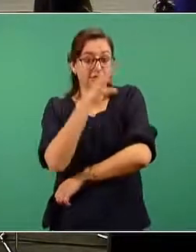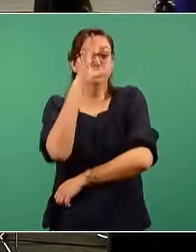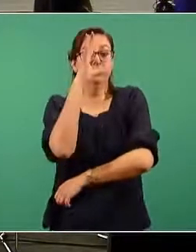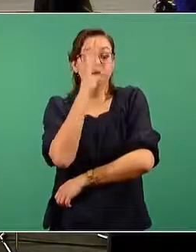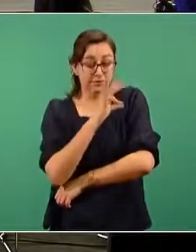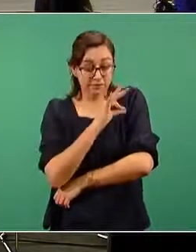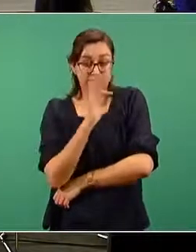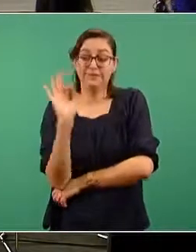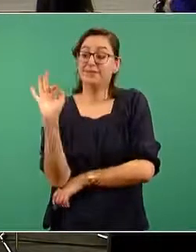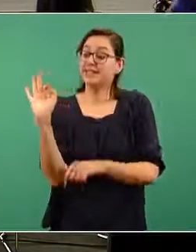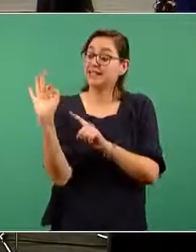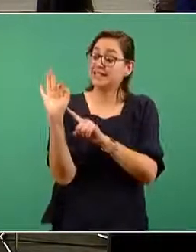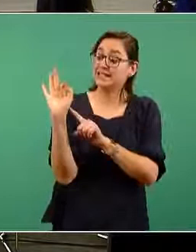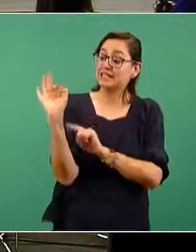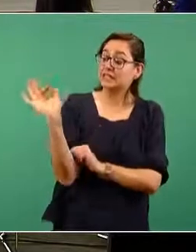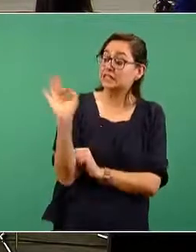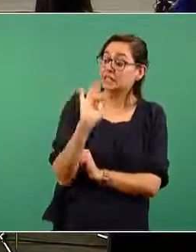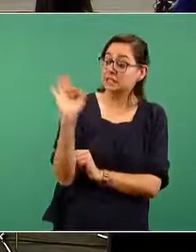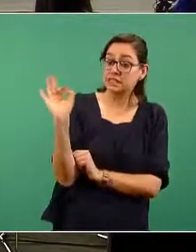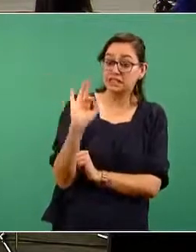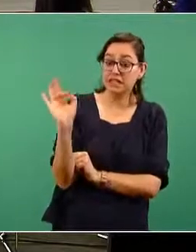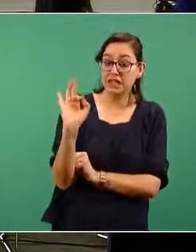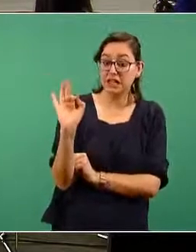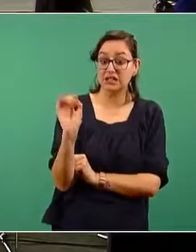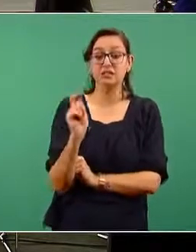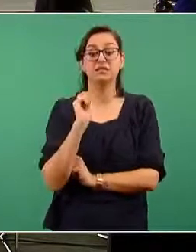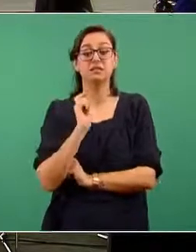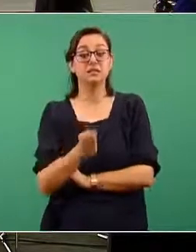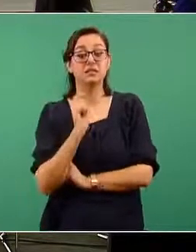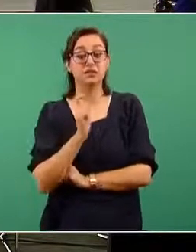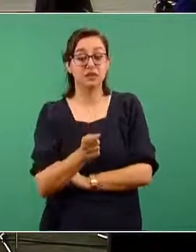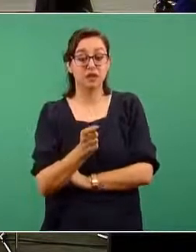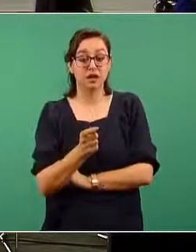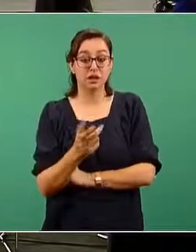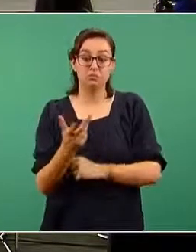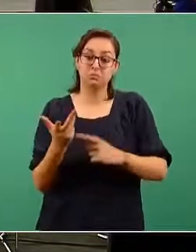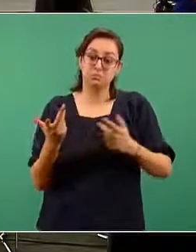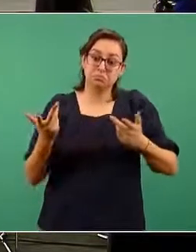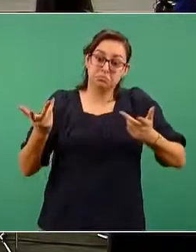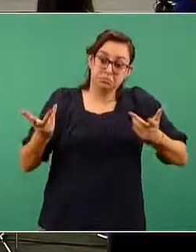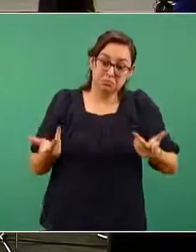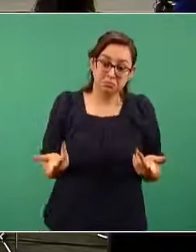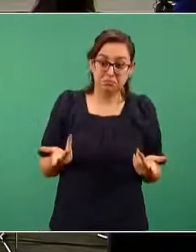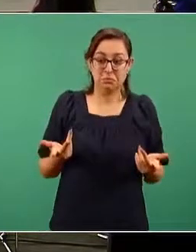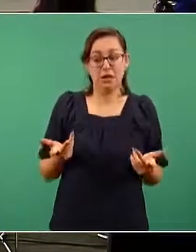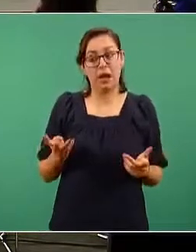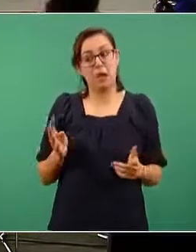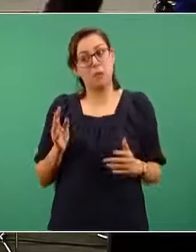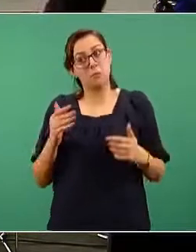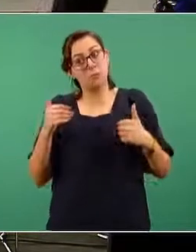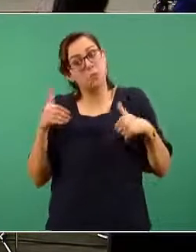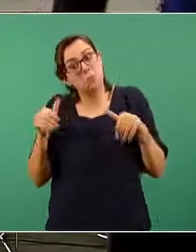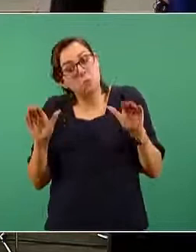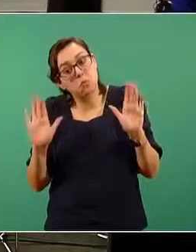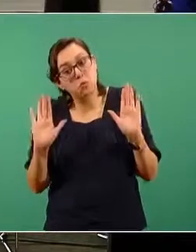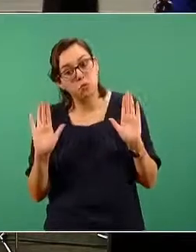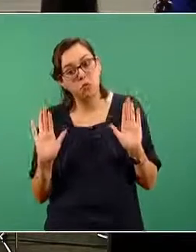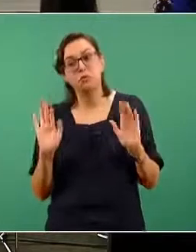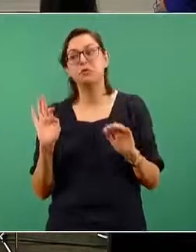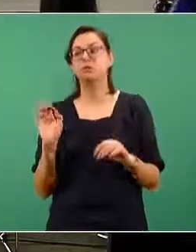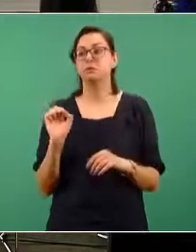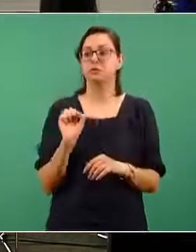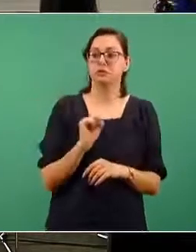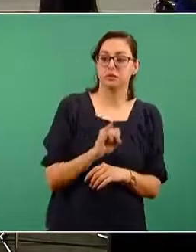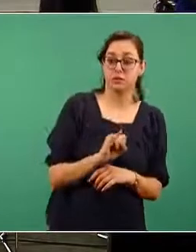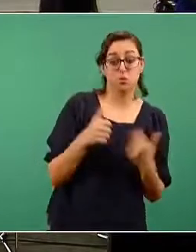ESAVI, es un término que significa precisamente eso, la condición de sospecha que se tiene